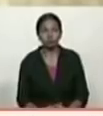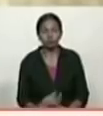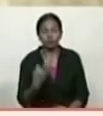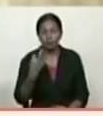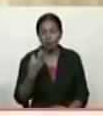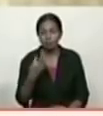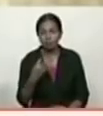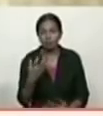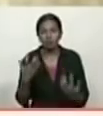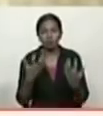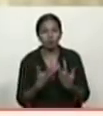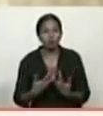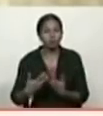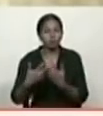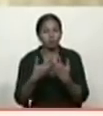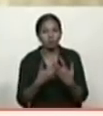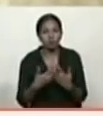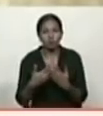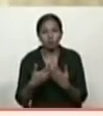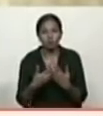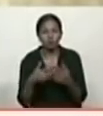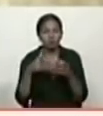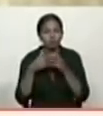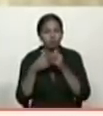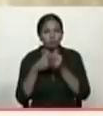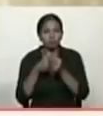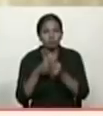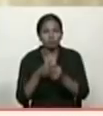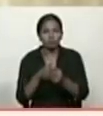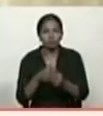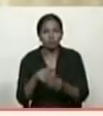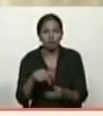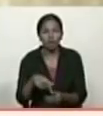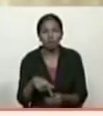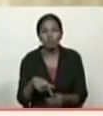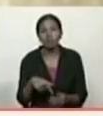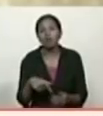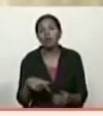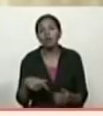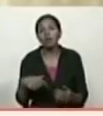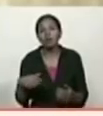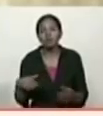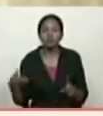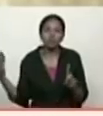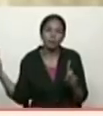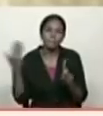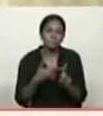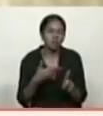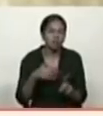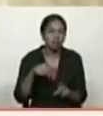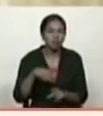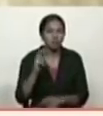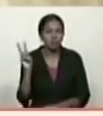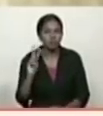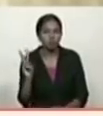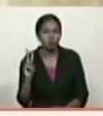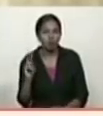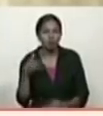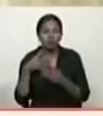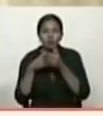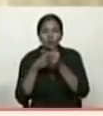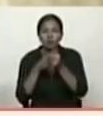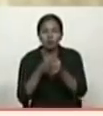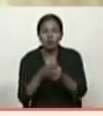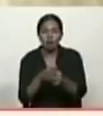Estados Unidos, quienes han liderado esta etapa del golpe de Estado continuado en Venezuela, esta no es una etapa que ha liderado un